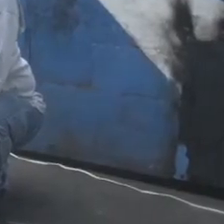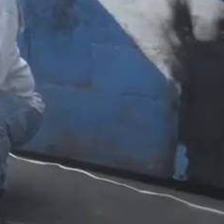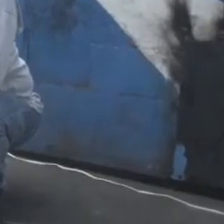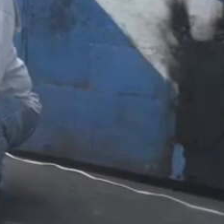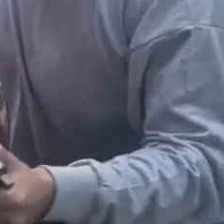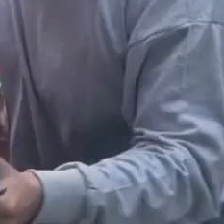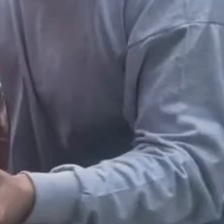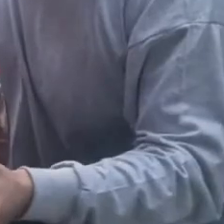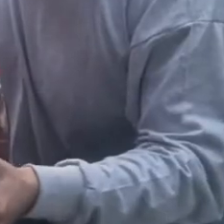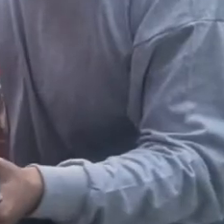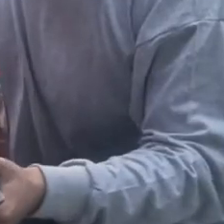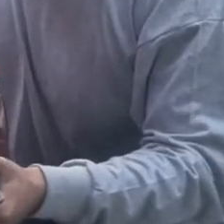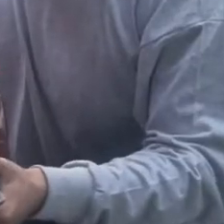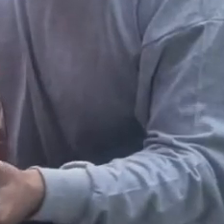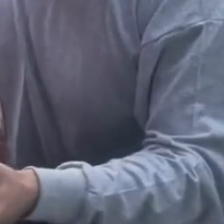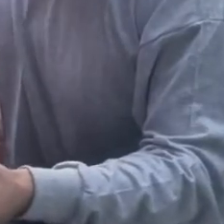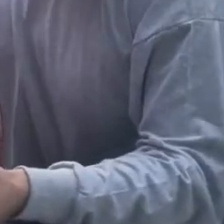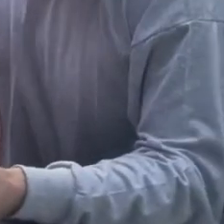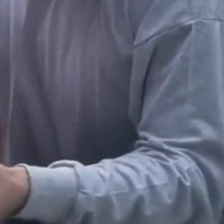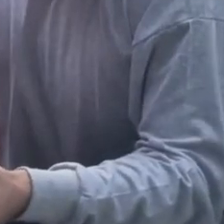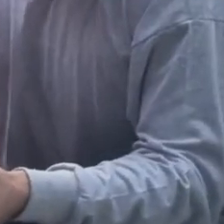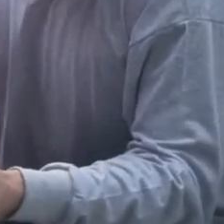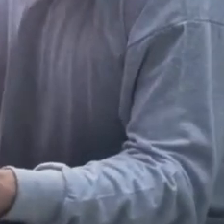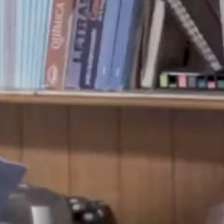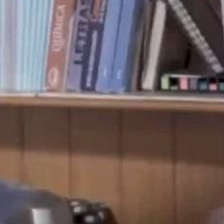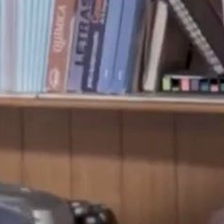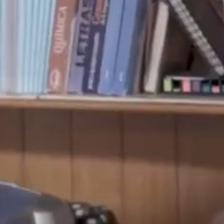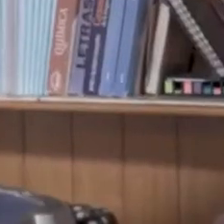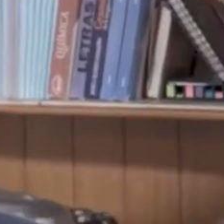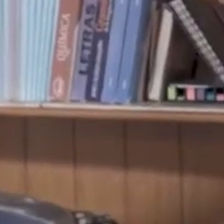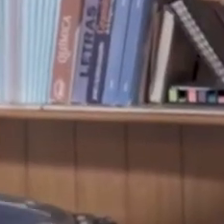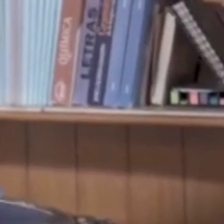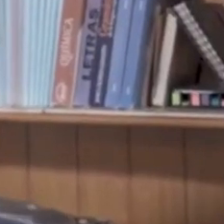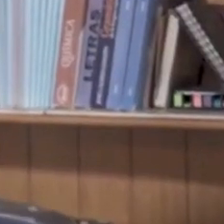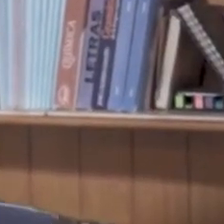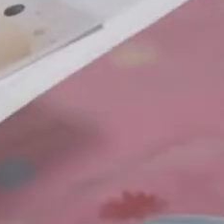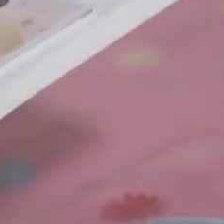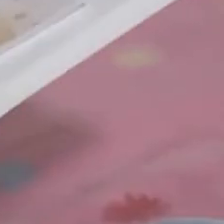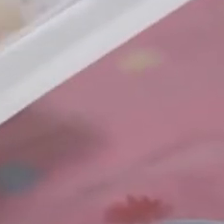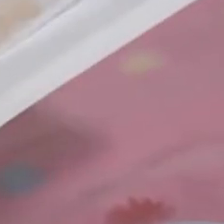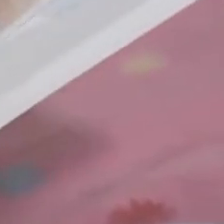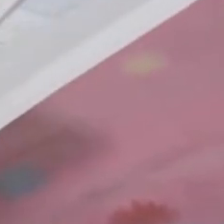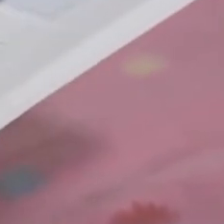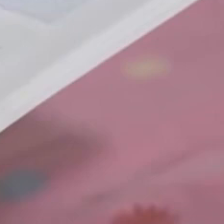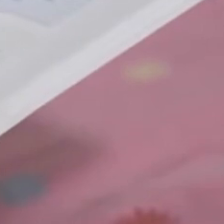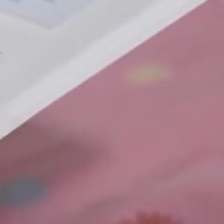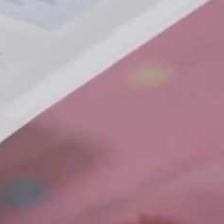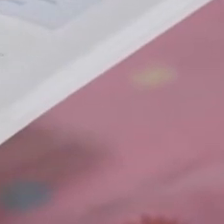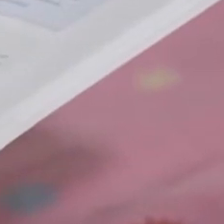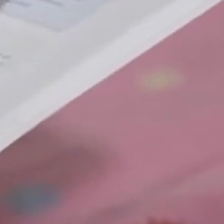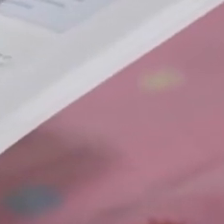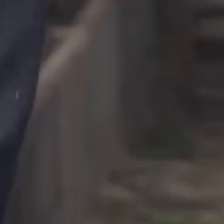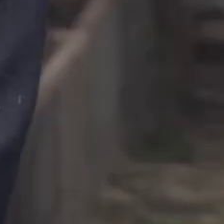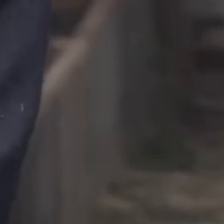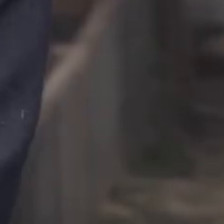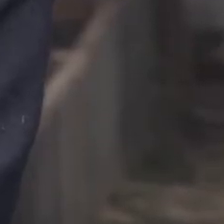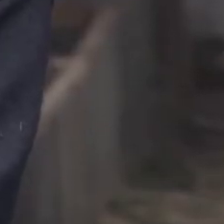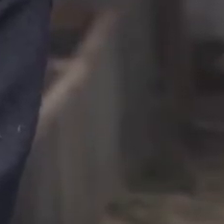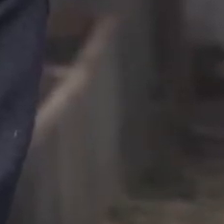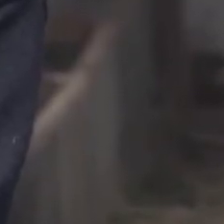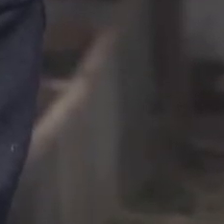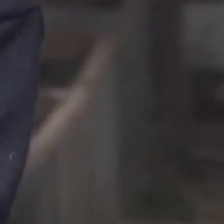Y es que ha sido difícil vivir tantos cambios. Y mantener nuestros sueños.